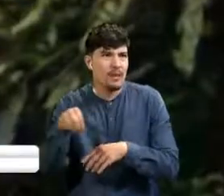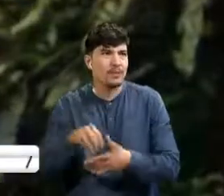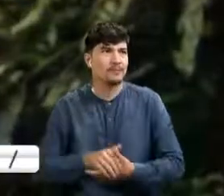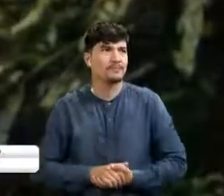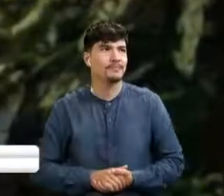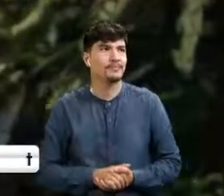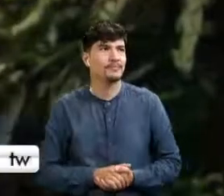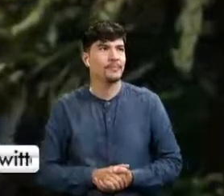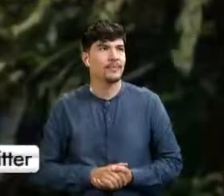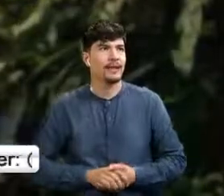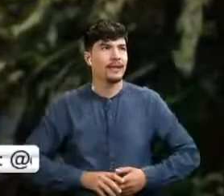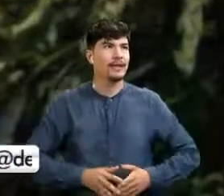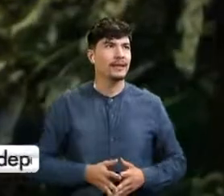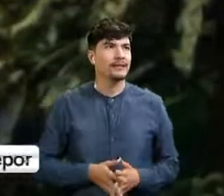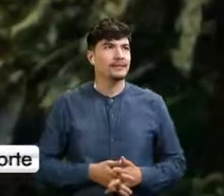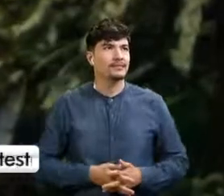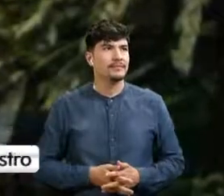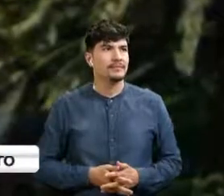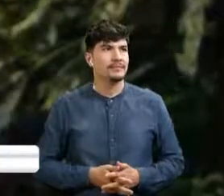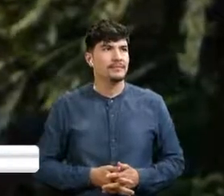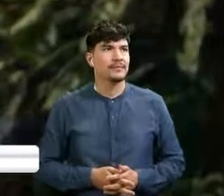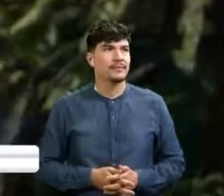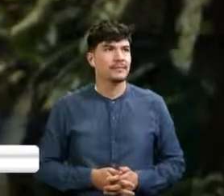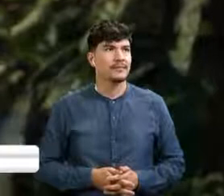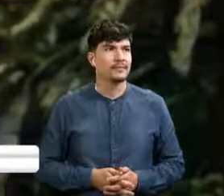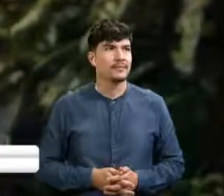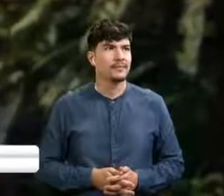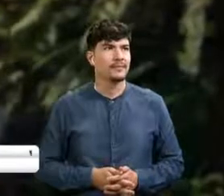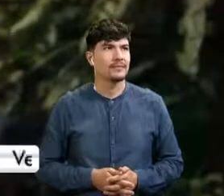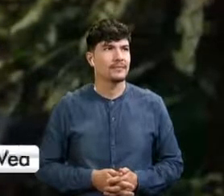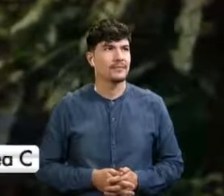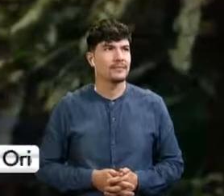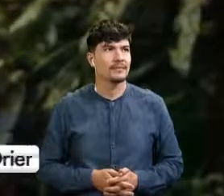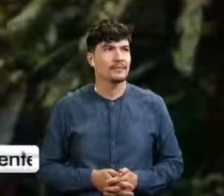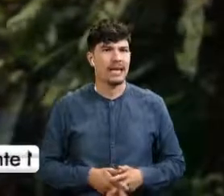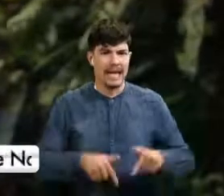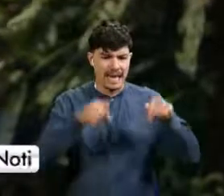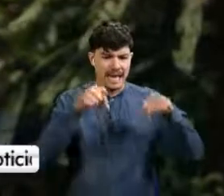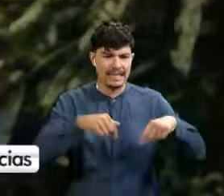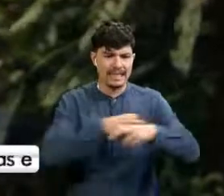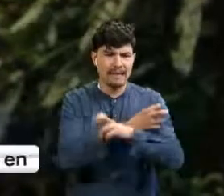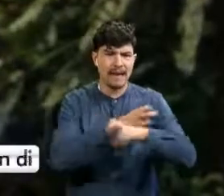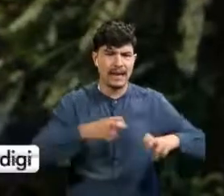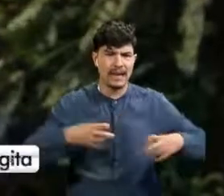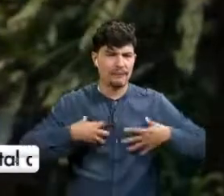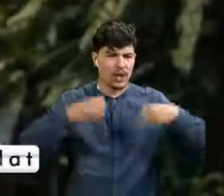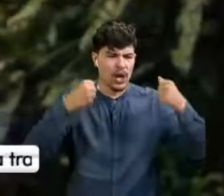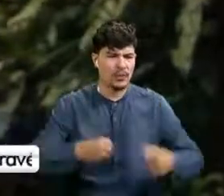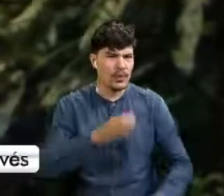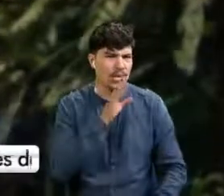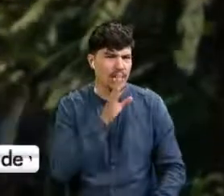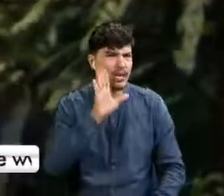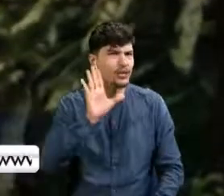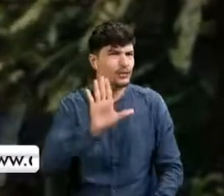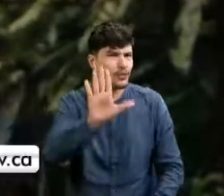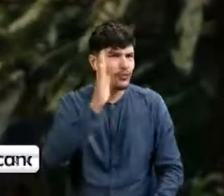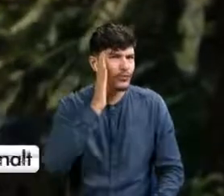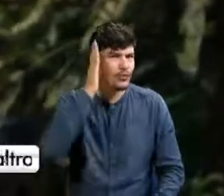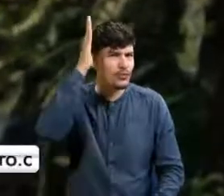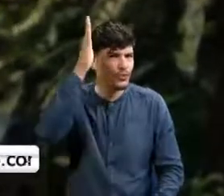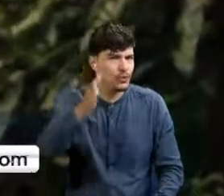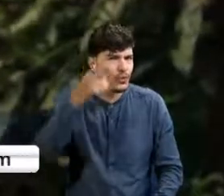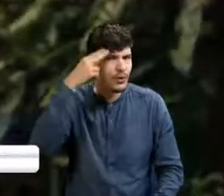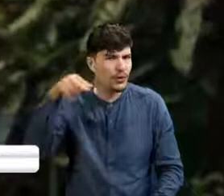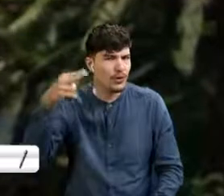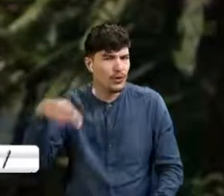es de nadie distinto de sus nietos y de los míos. Las guerras del fin del siglo van